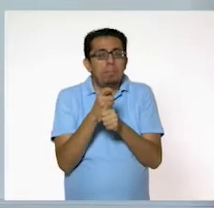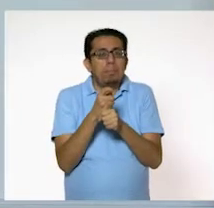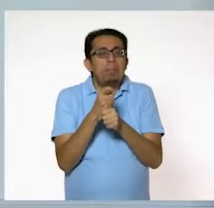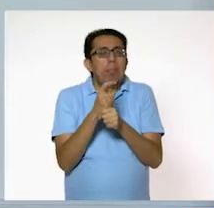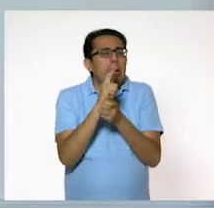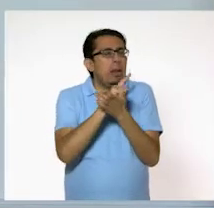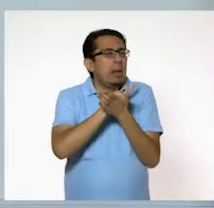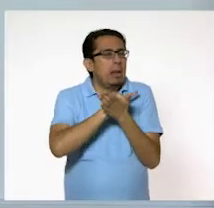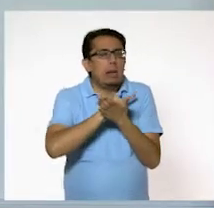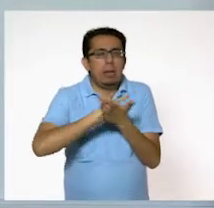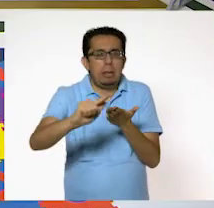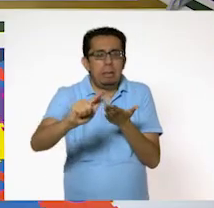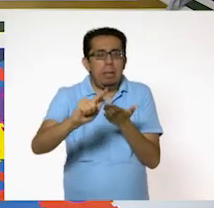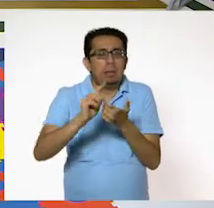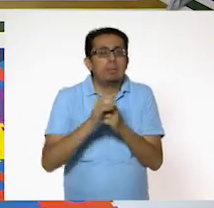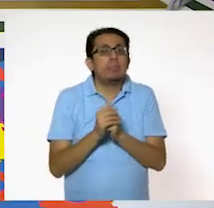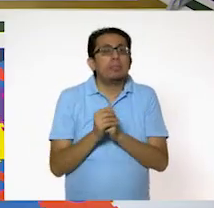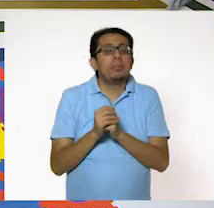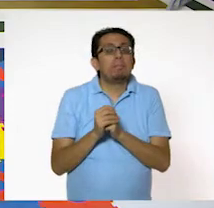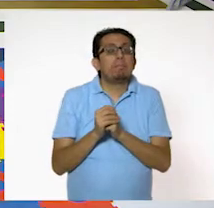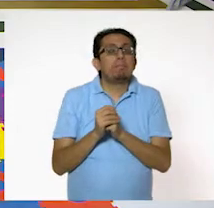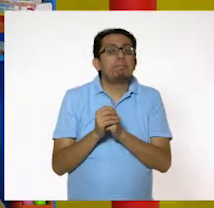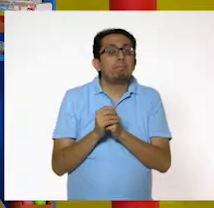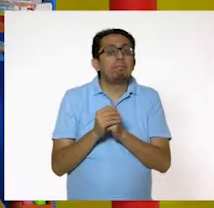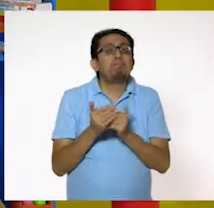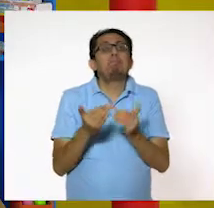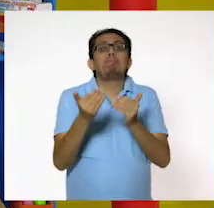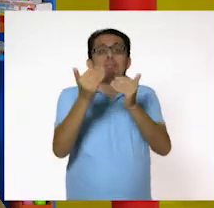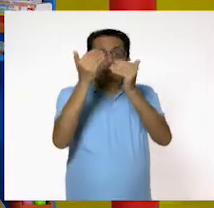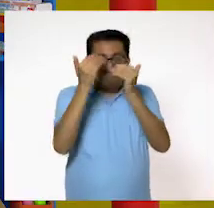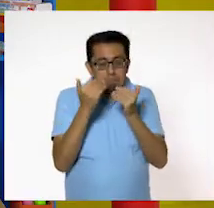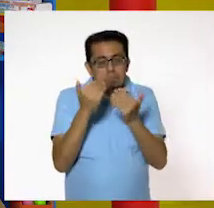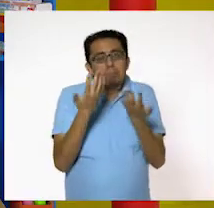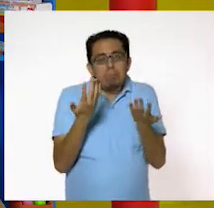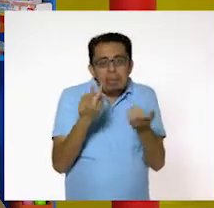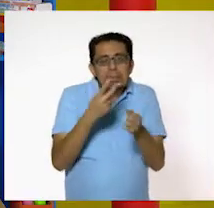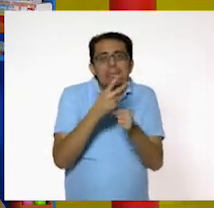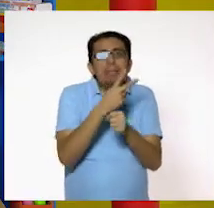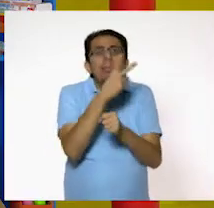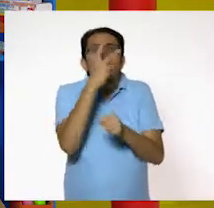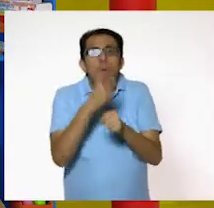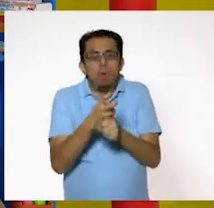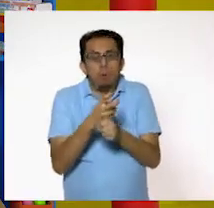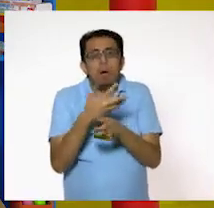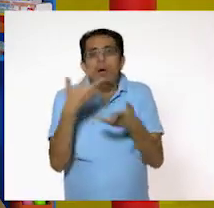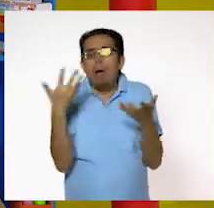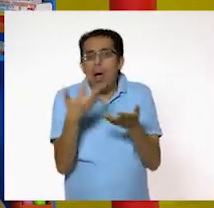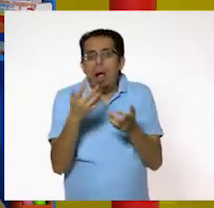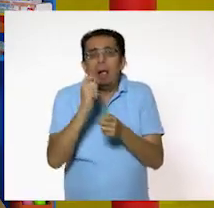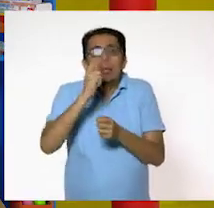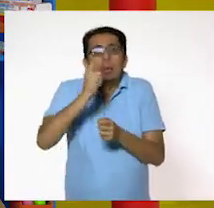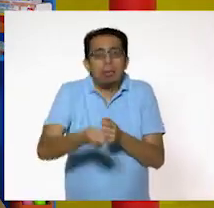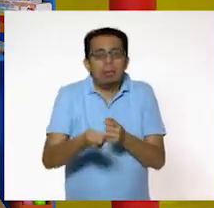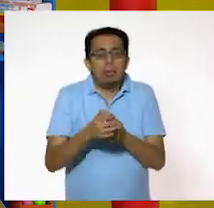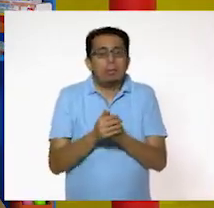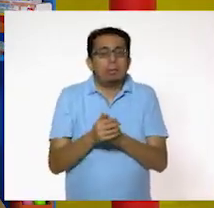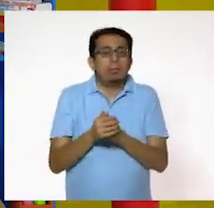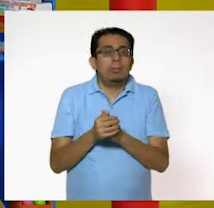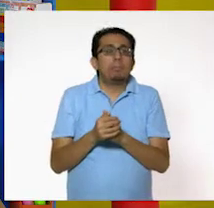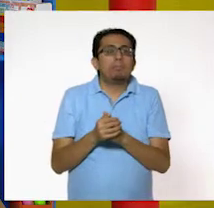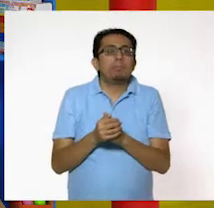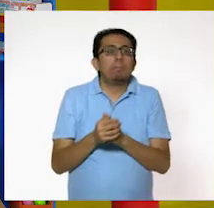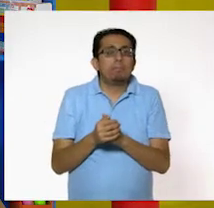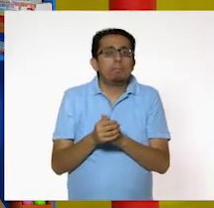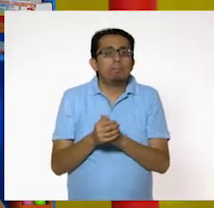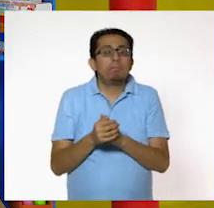Limpia. Ajá. Luego el 2, o el segundo paso, sería